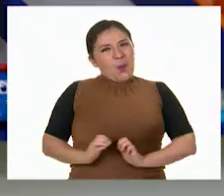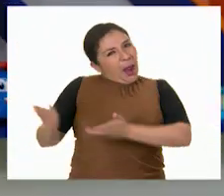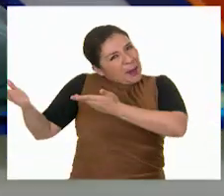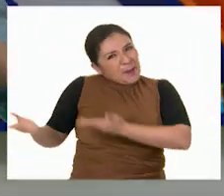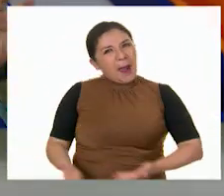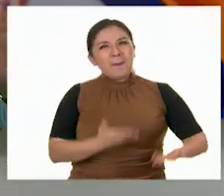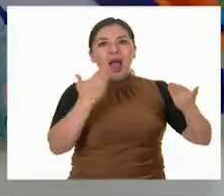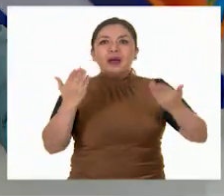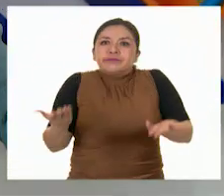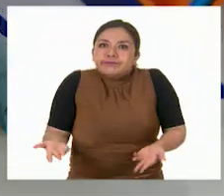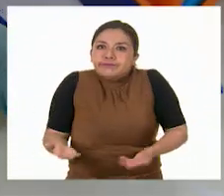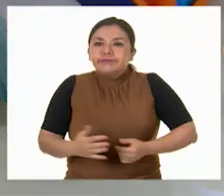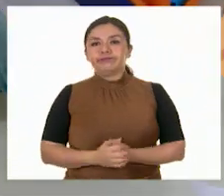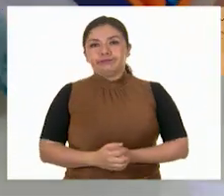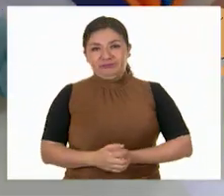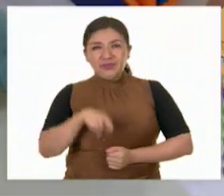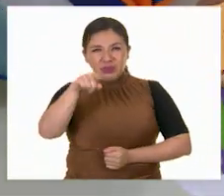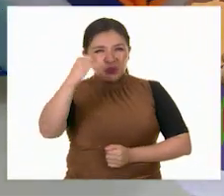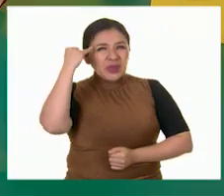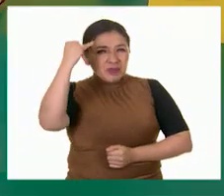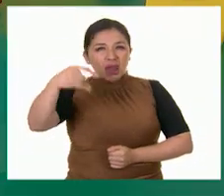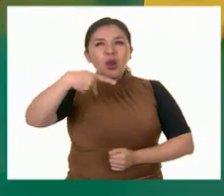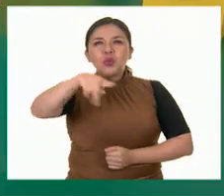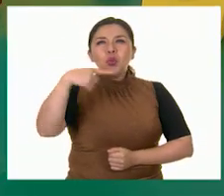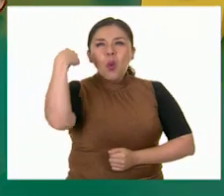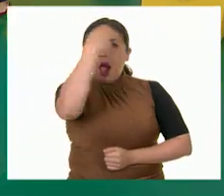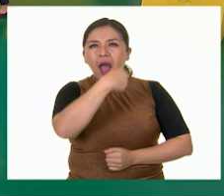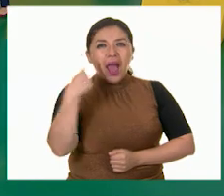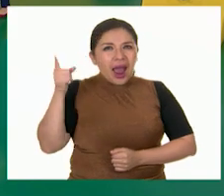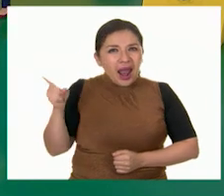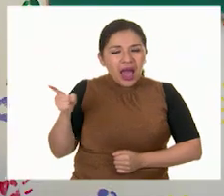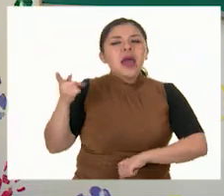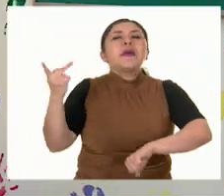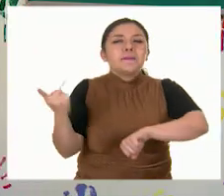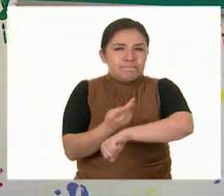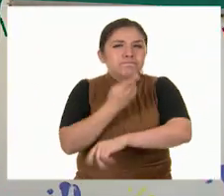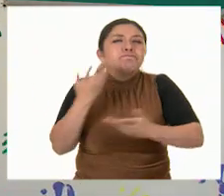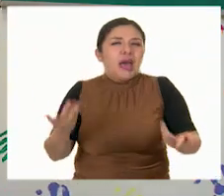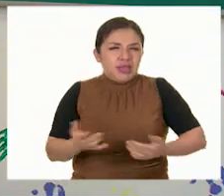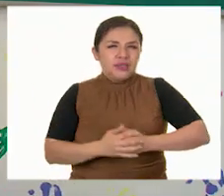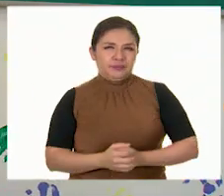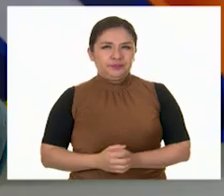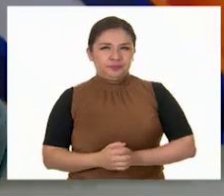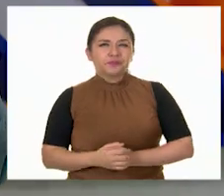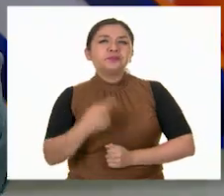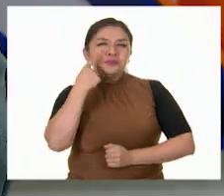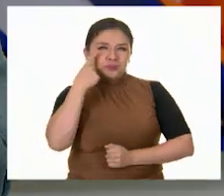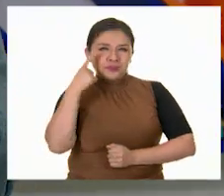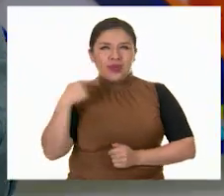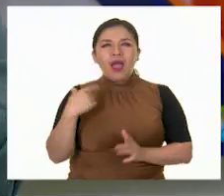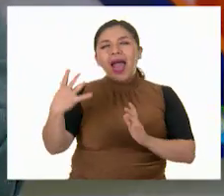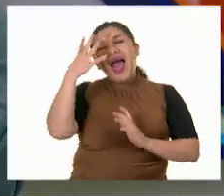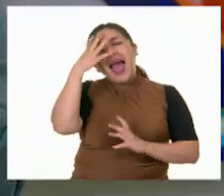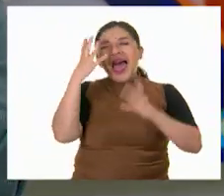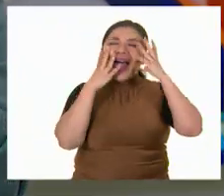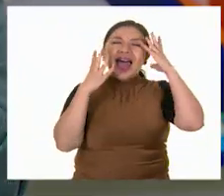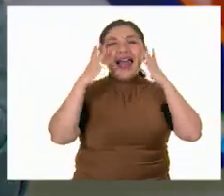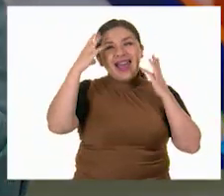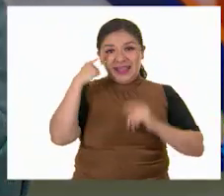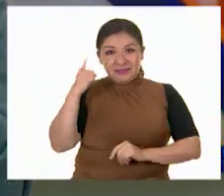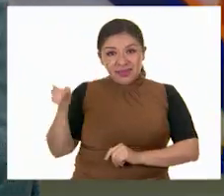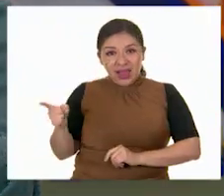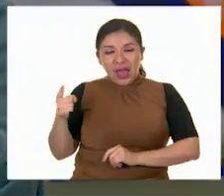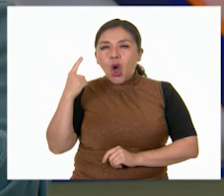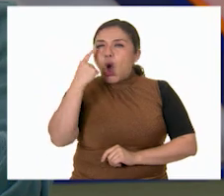nada más. Mira, imaginemos que esa es tu cara, ¿qué ocurriría? Vean, así me voy a tocar, ay, me voy a tocar